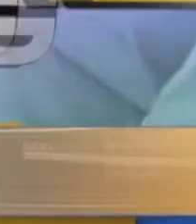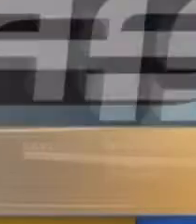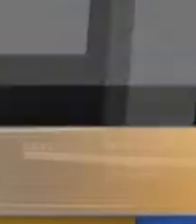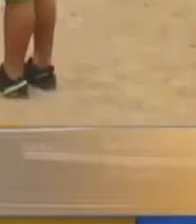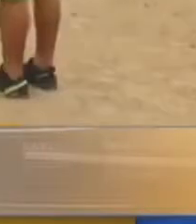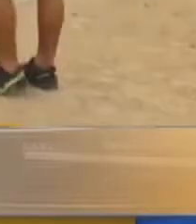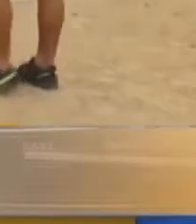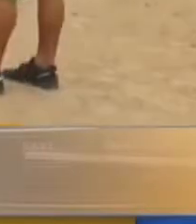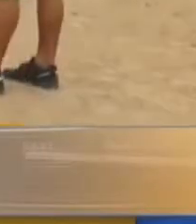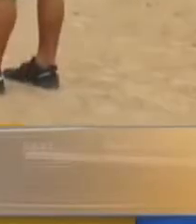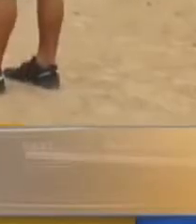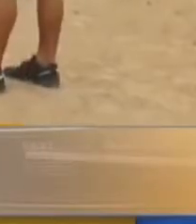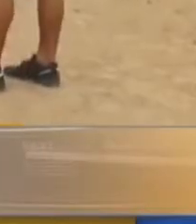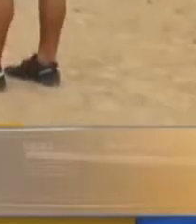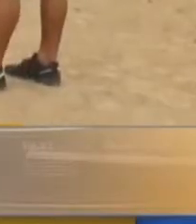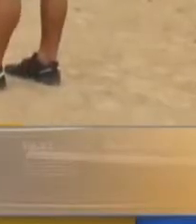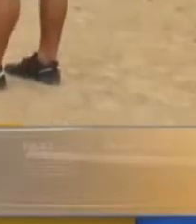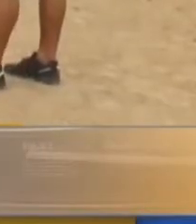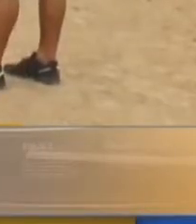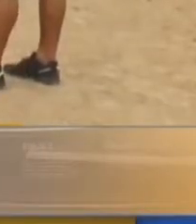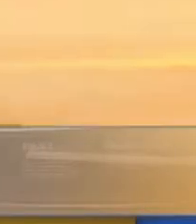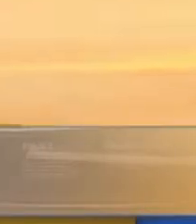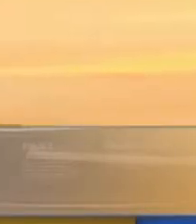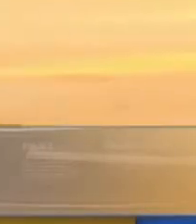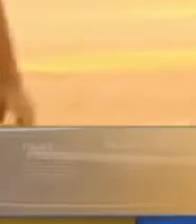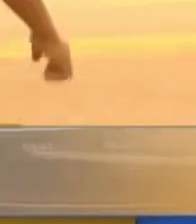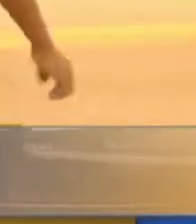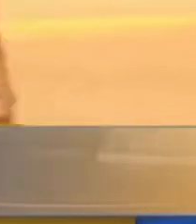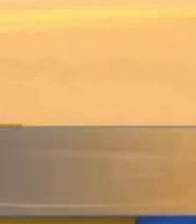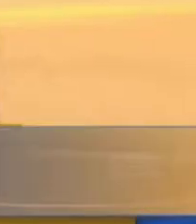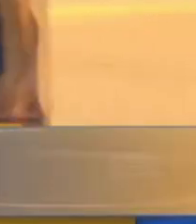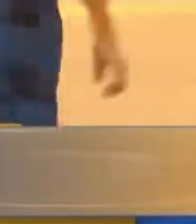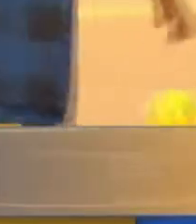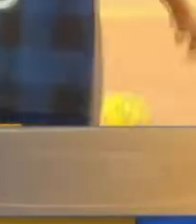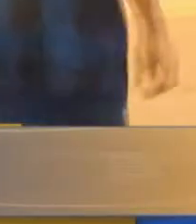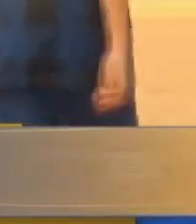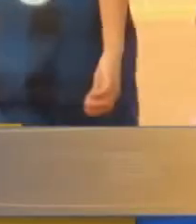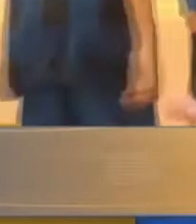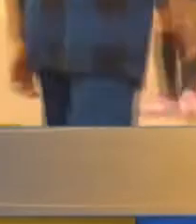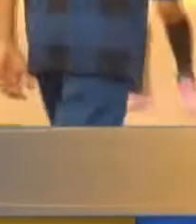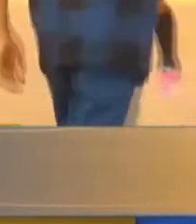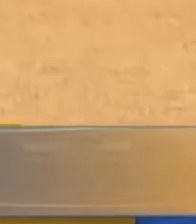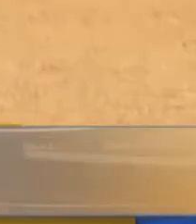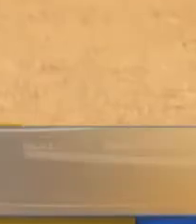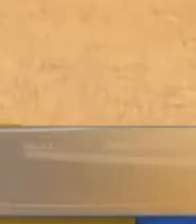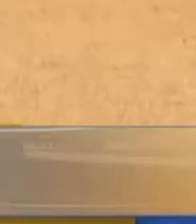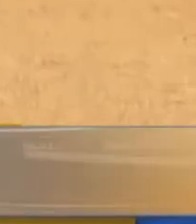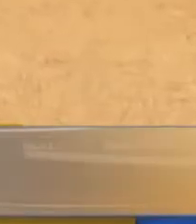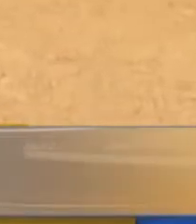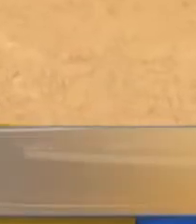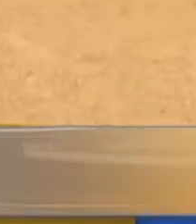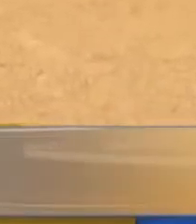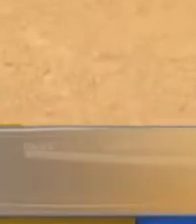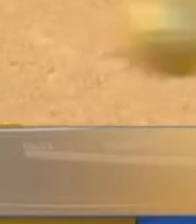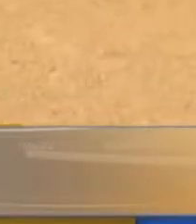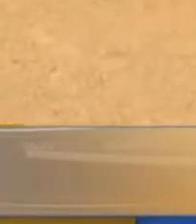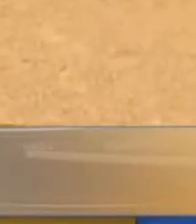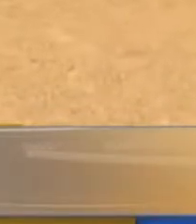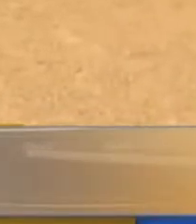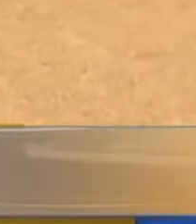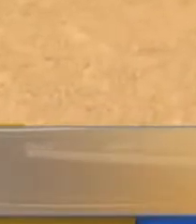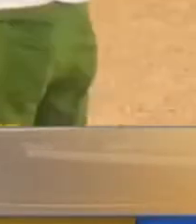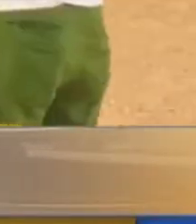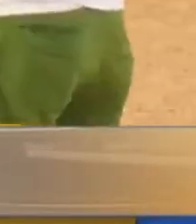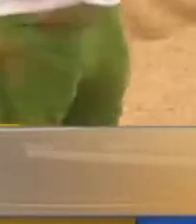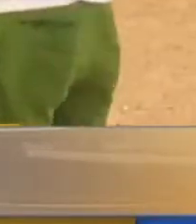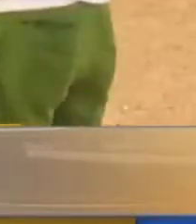padece. En los deportes, Proviclub ya entrena para lo que será la temporada de fútbol aficionado de 2018. Sus prácticas las adelanta por ahora en la